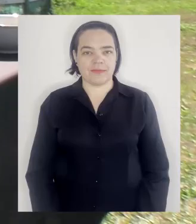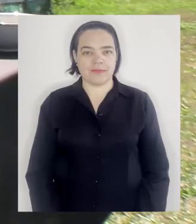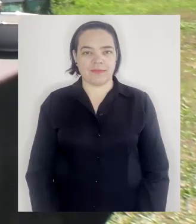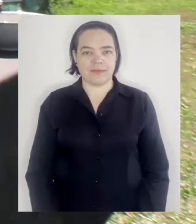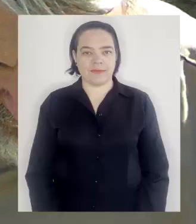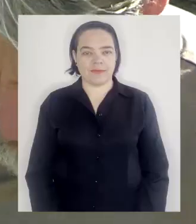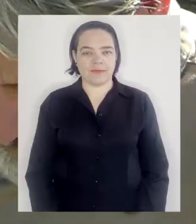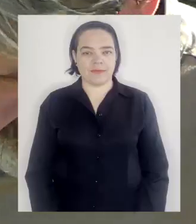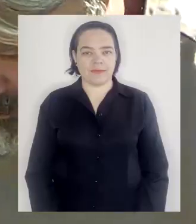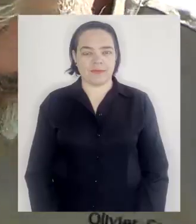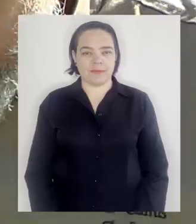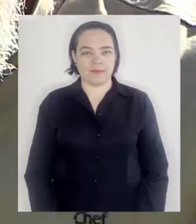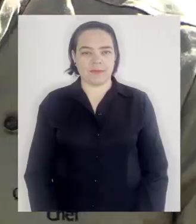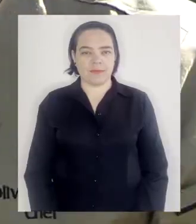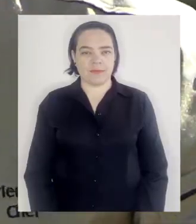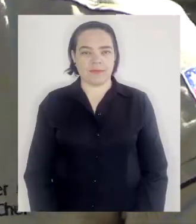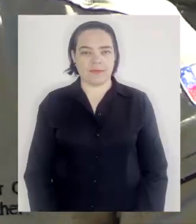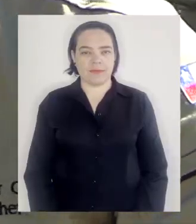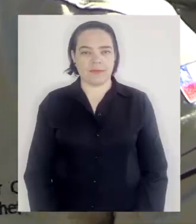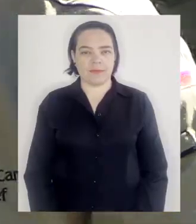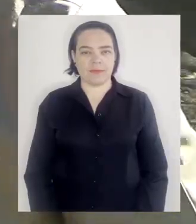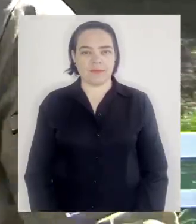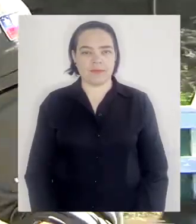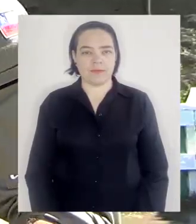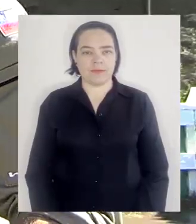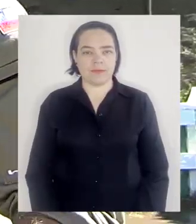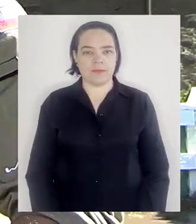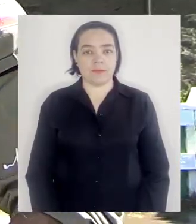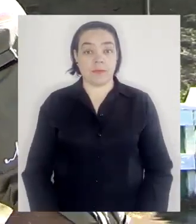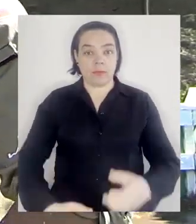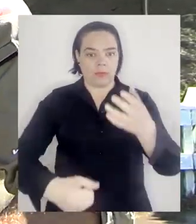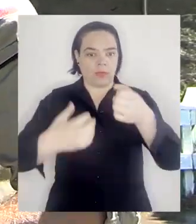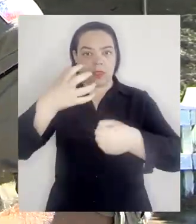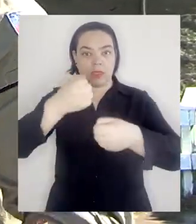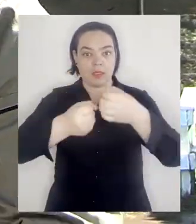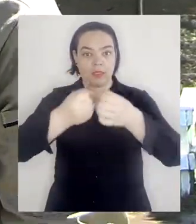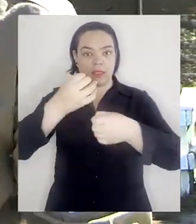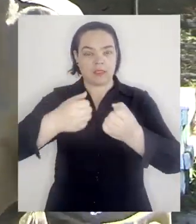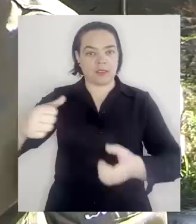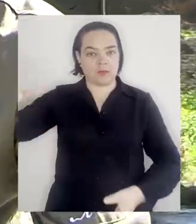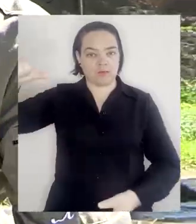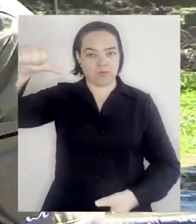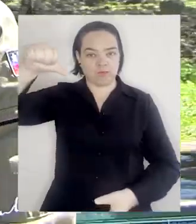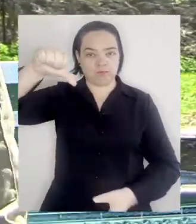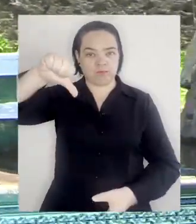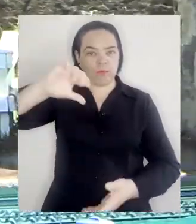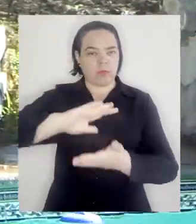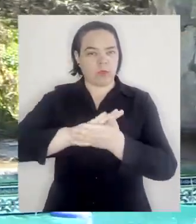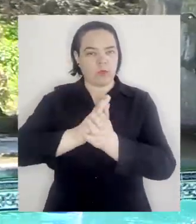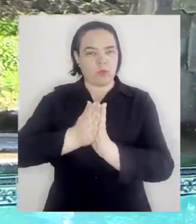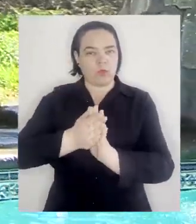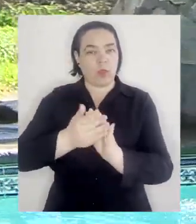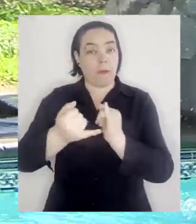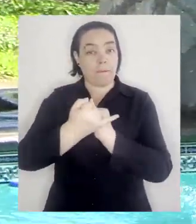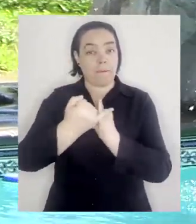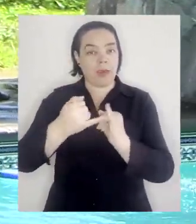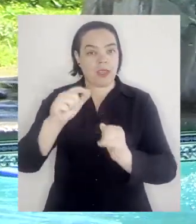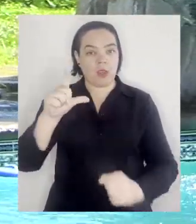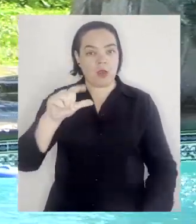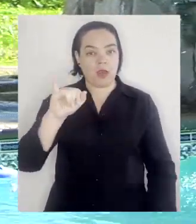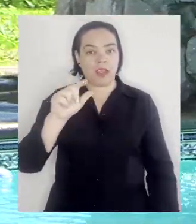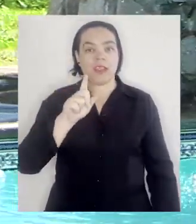va a desaparecer todo eso, medio litro de leche. Toda la leche, sí. Perfecto. Medio litro